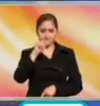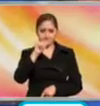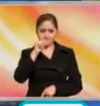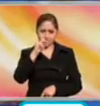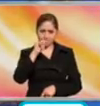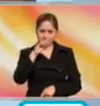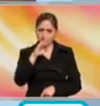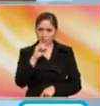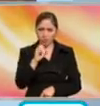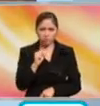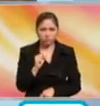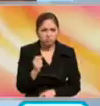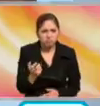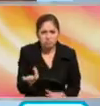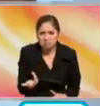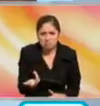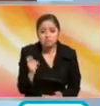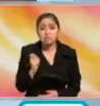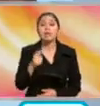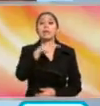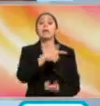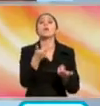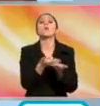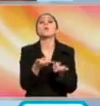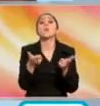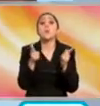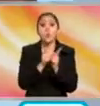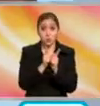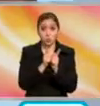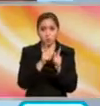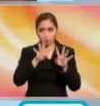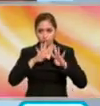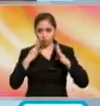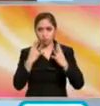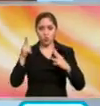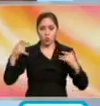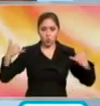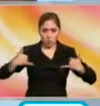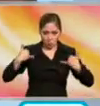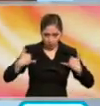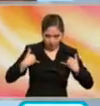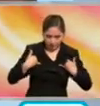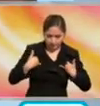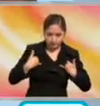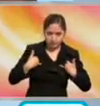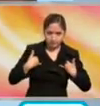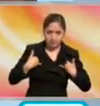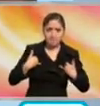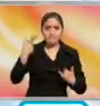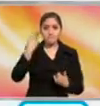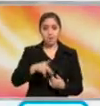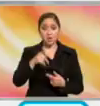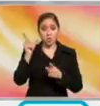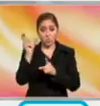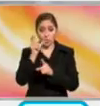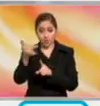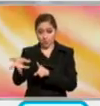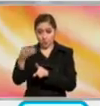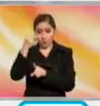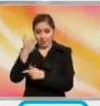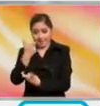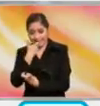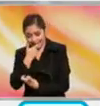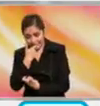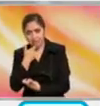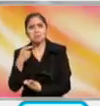Empáticos. Empáticos, a ver. Homo Empáticos es un grupo de jóvenes que todo a partir de la risa, todo está